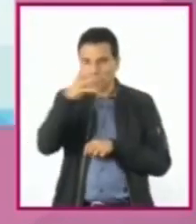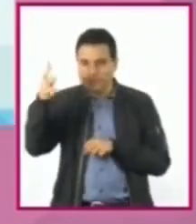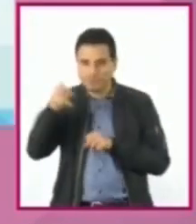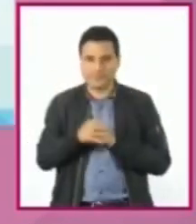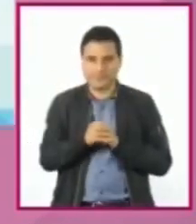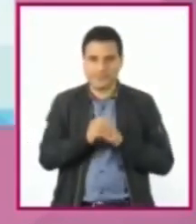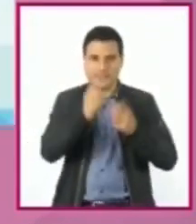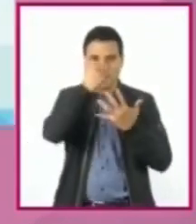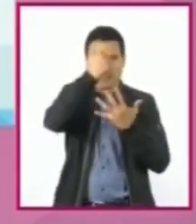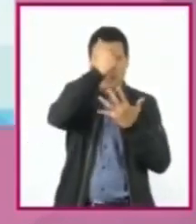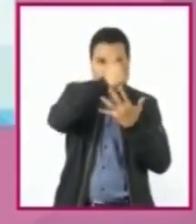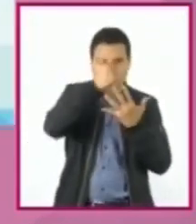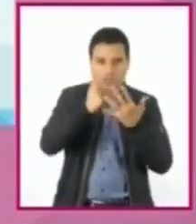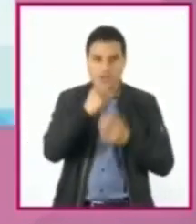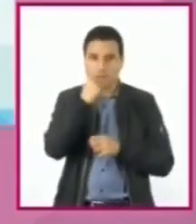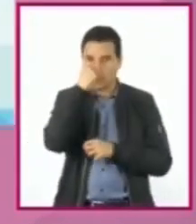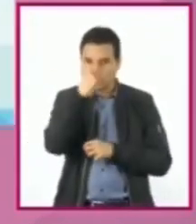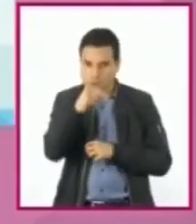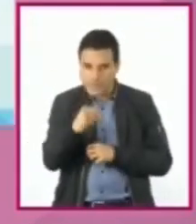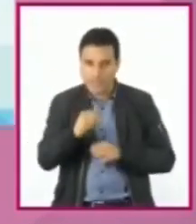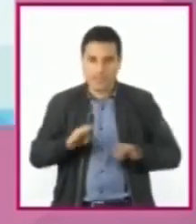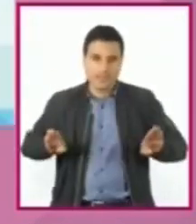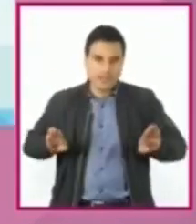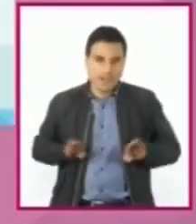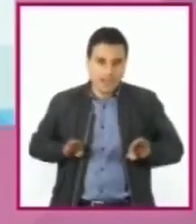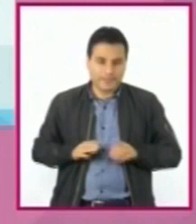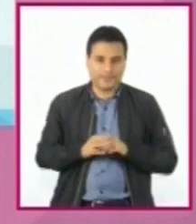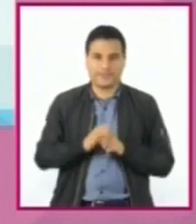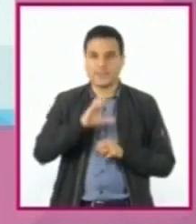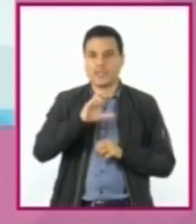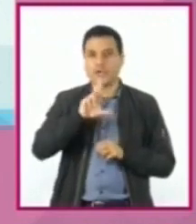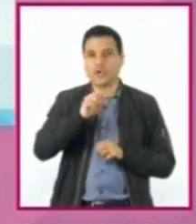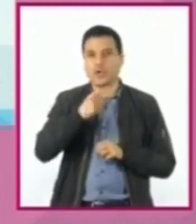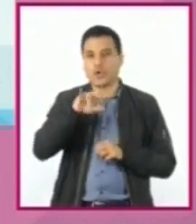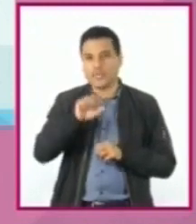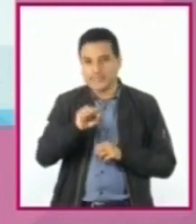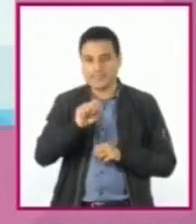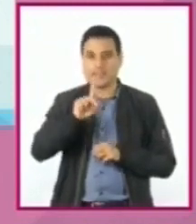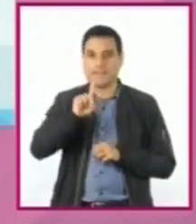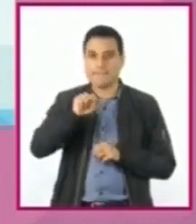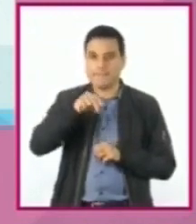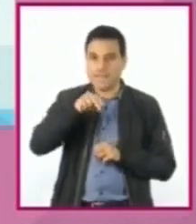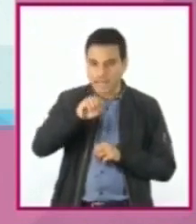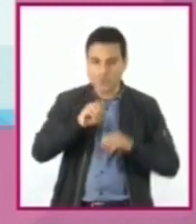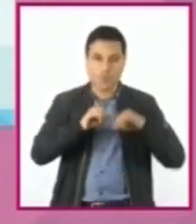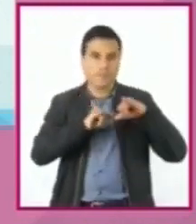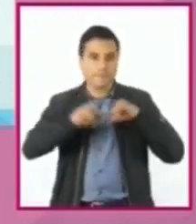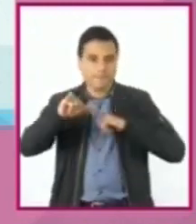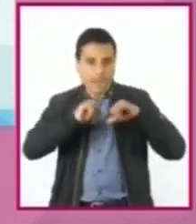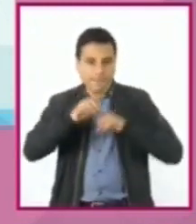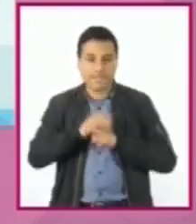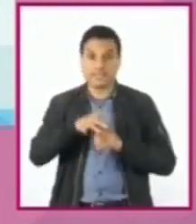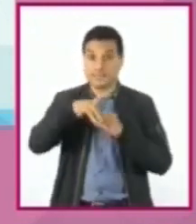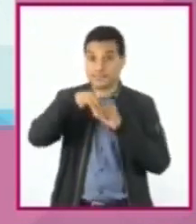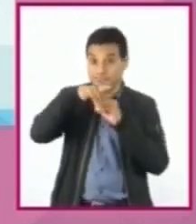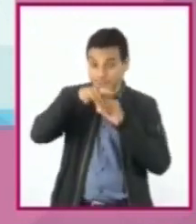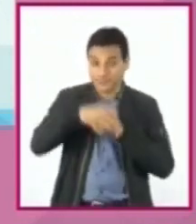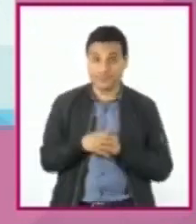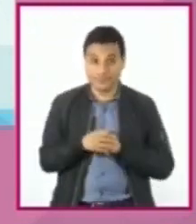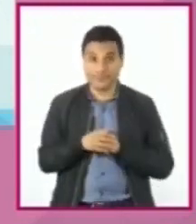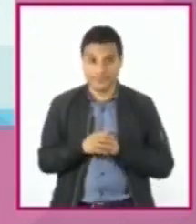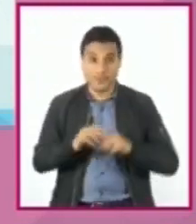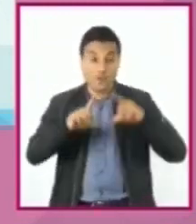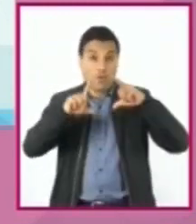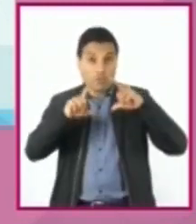del espacio geográfico. Los croquis, los planos, los mapas, los globos terráqueos,